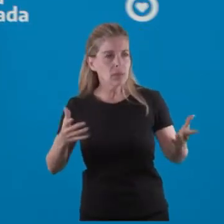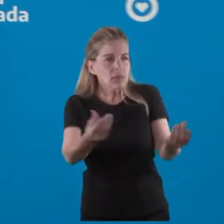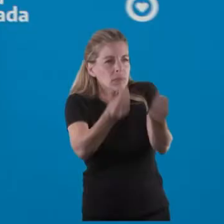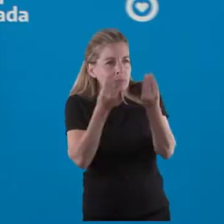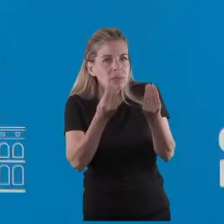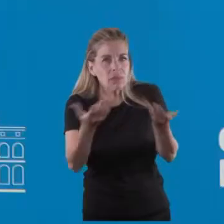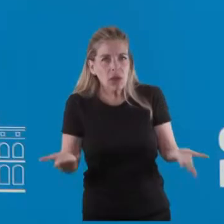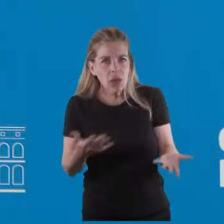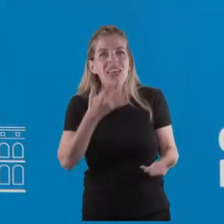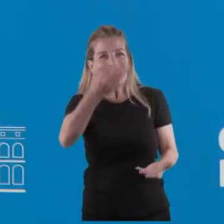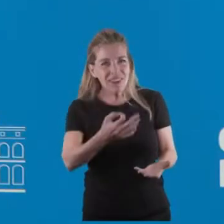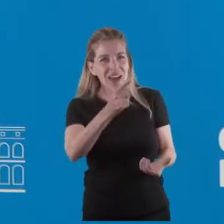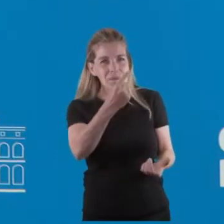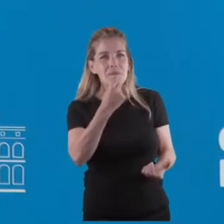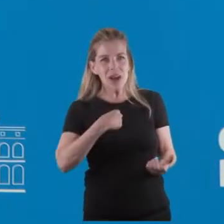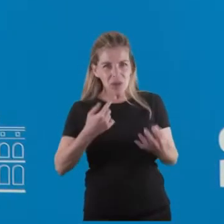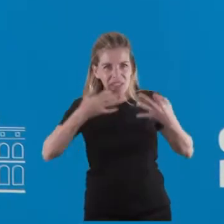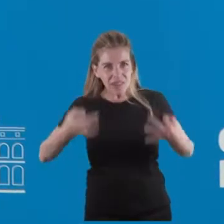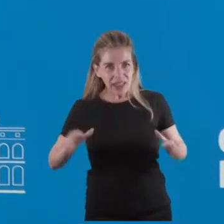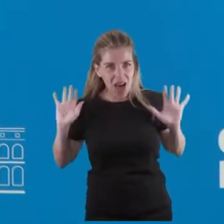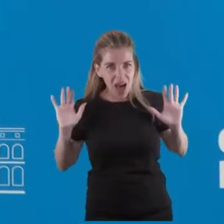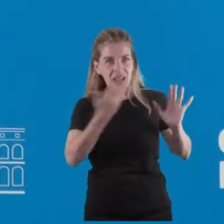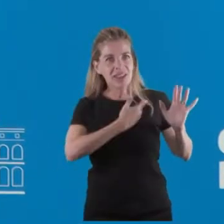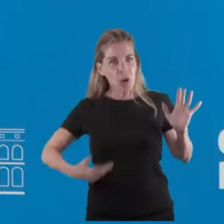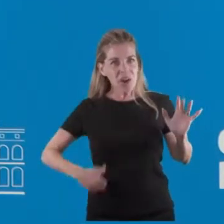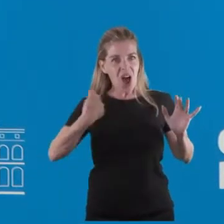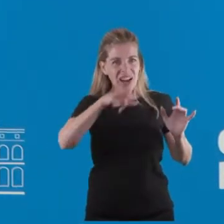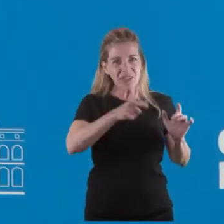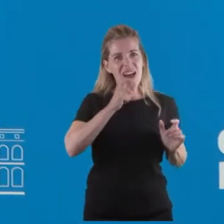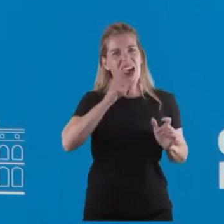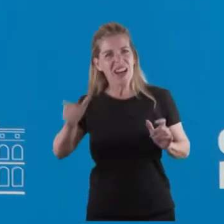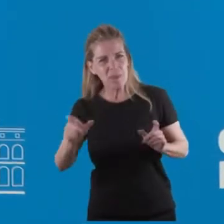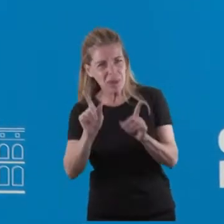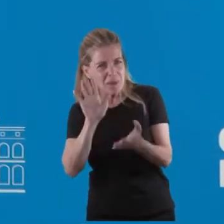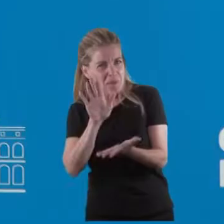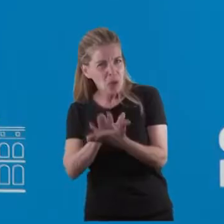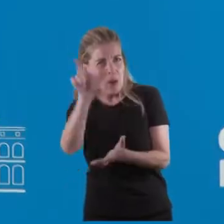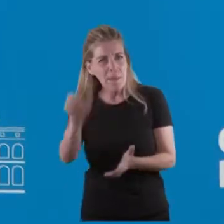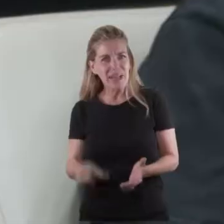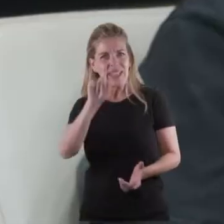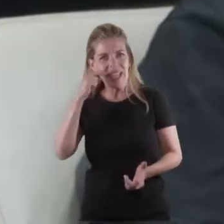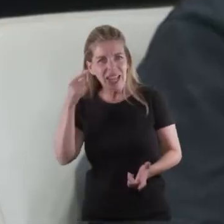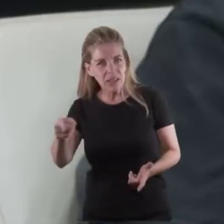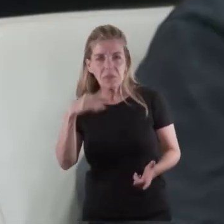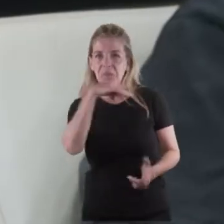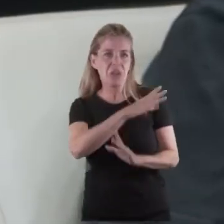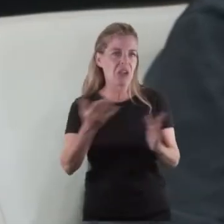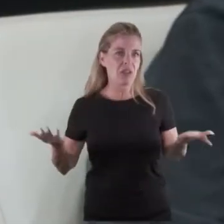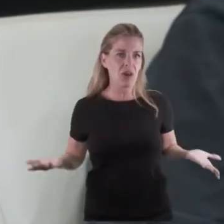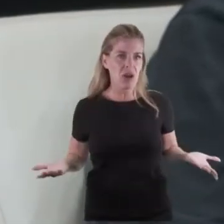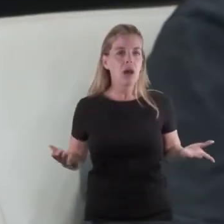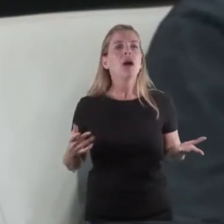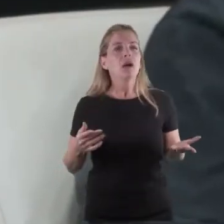de verdad no estás a la pregunta es si el gobierno argentino va a responder lo que dijo el presidente argentino no entiendo la pregunta bueno hubo una situación